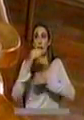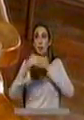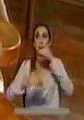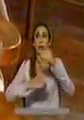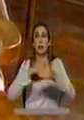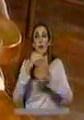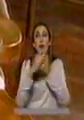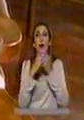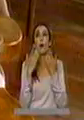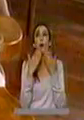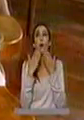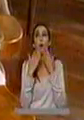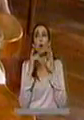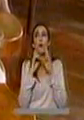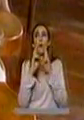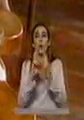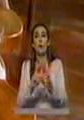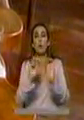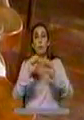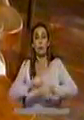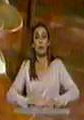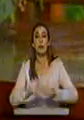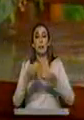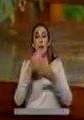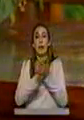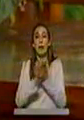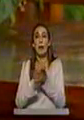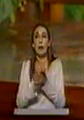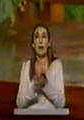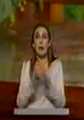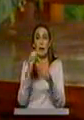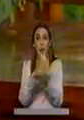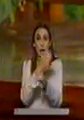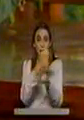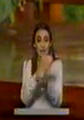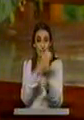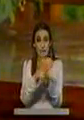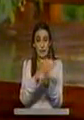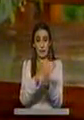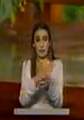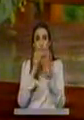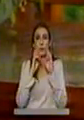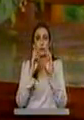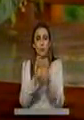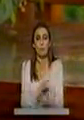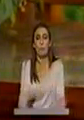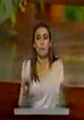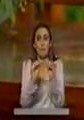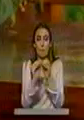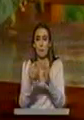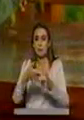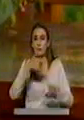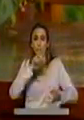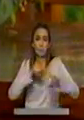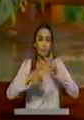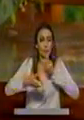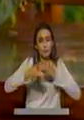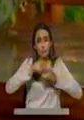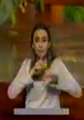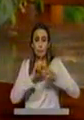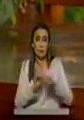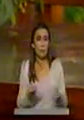está como una catalogada como una de las bebidas, la segunda bebida más consumida en el mundo. Entonces el